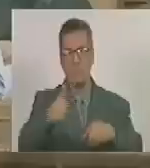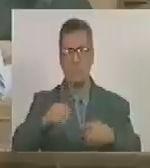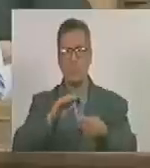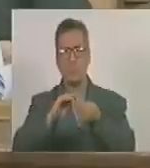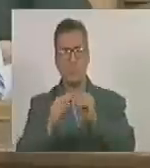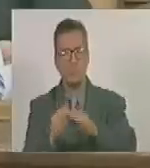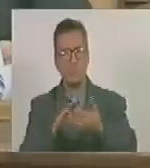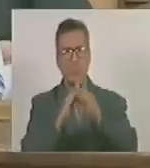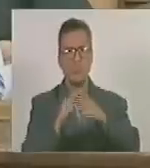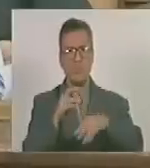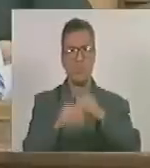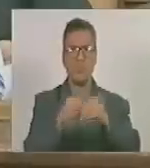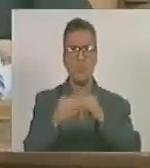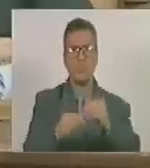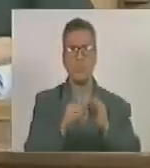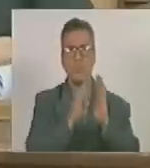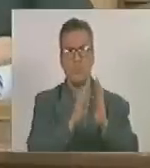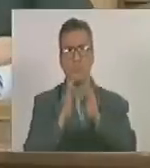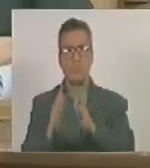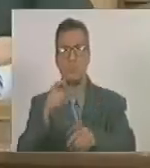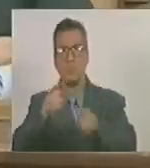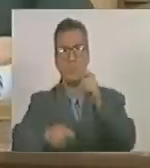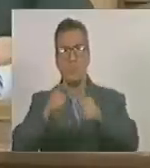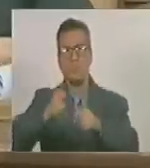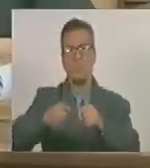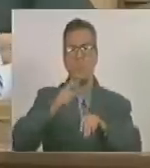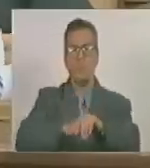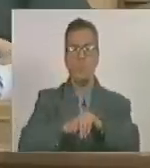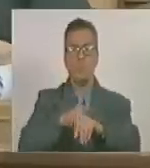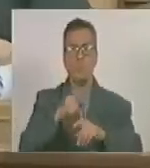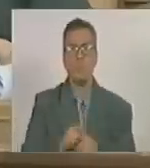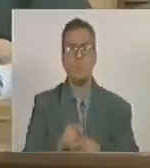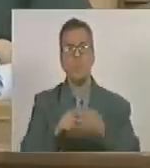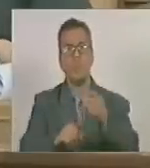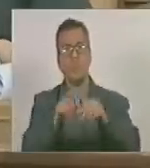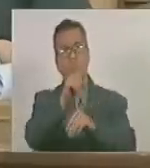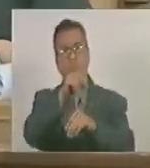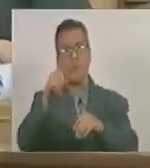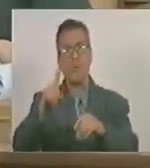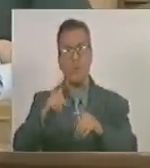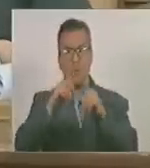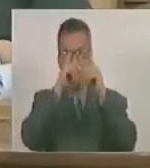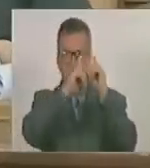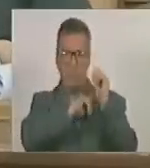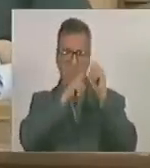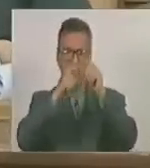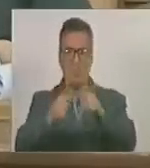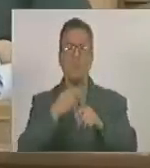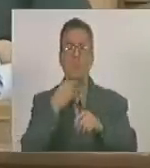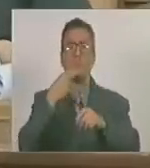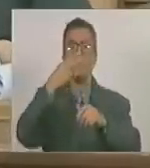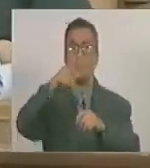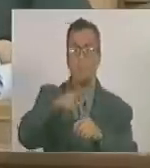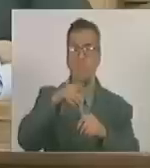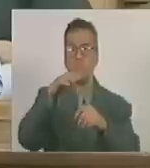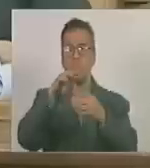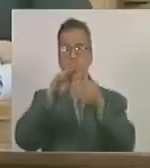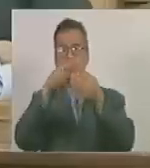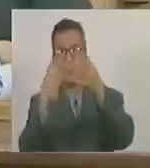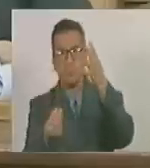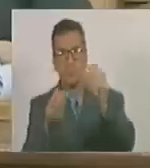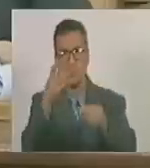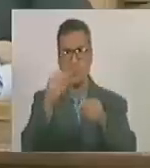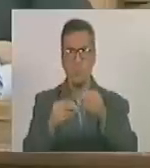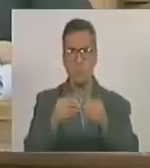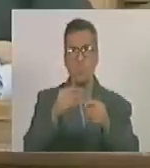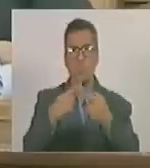menoscabo de lo dispuesto en el ordenamiento jurídico vigente. 11. Designar a las voceras o voceros del Consejo Comunal